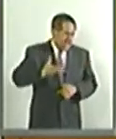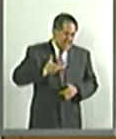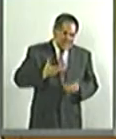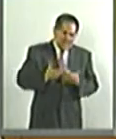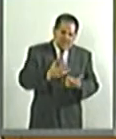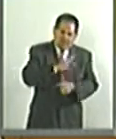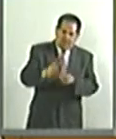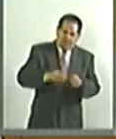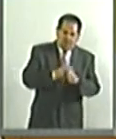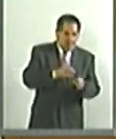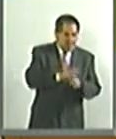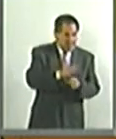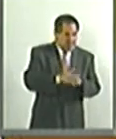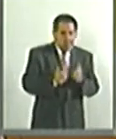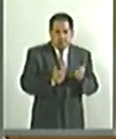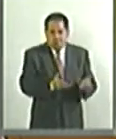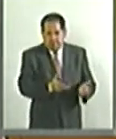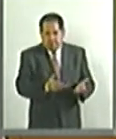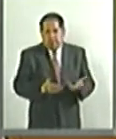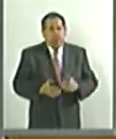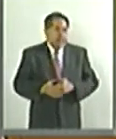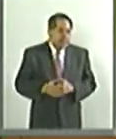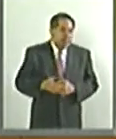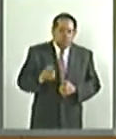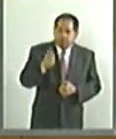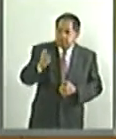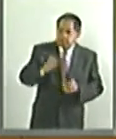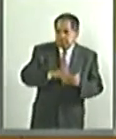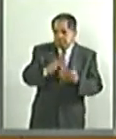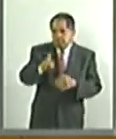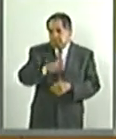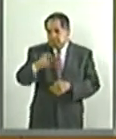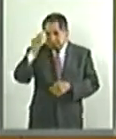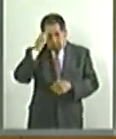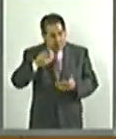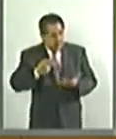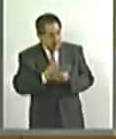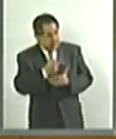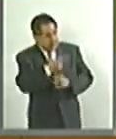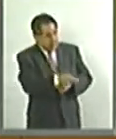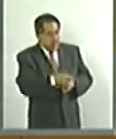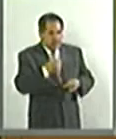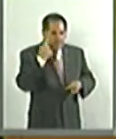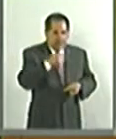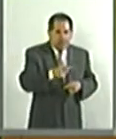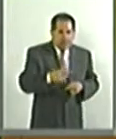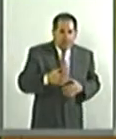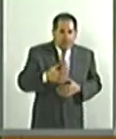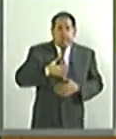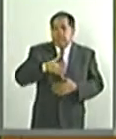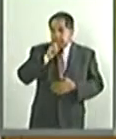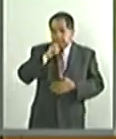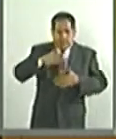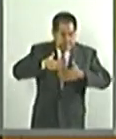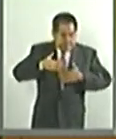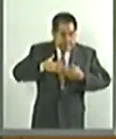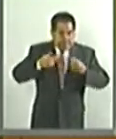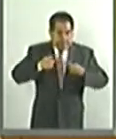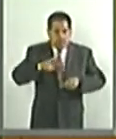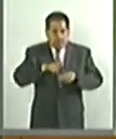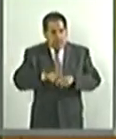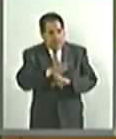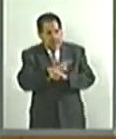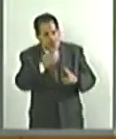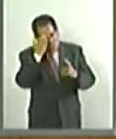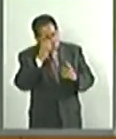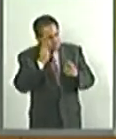una vez más, nuestro agradecimiento, por supuesto, por este reconocimiento al Congreso de la Unión y mi reconocimiento en particular a